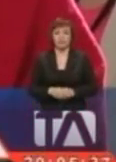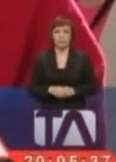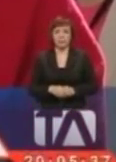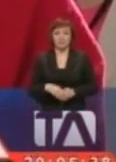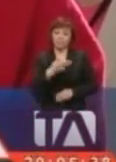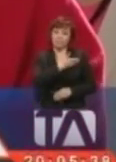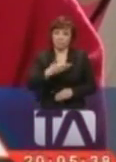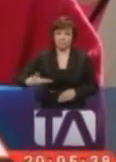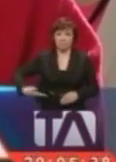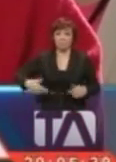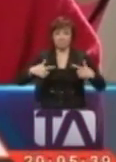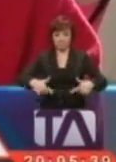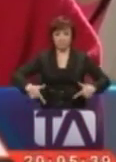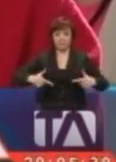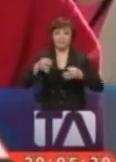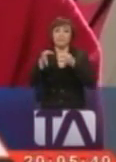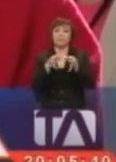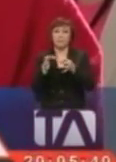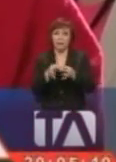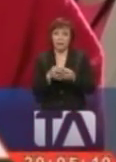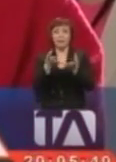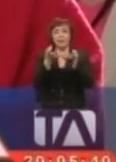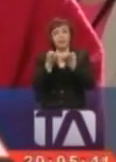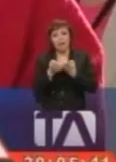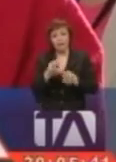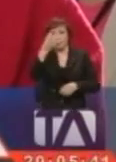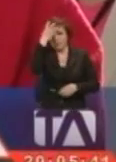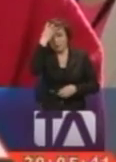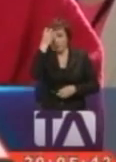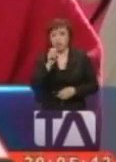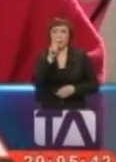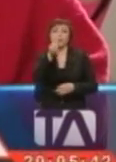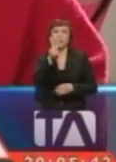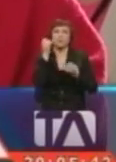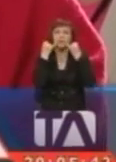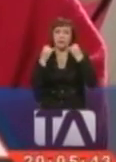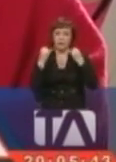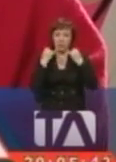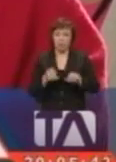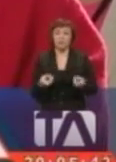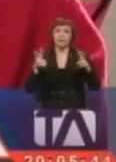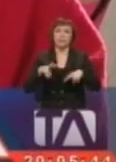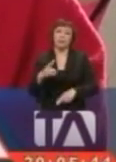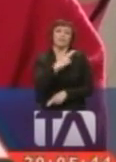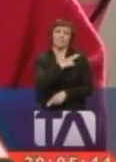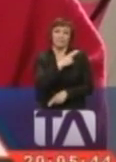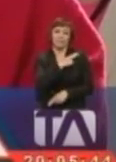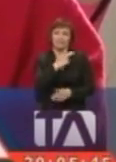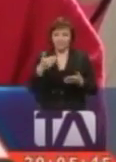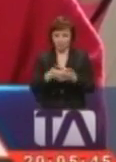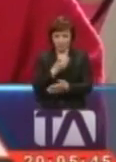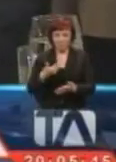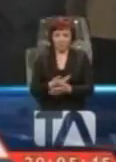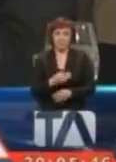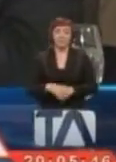ha dicho que se va a devolver la educación intercultural bilingüe y la creación de la universidad. Es un paso